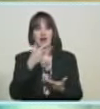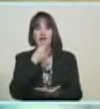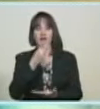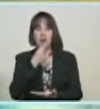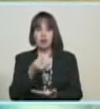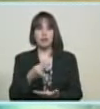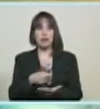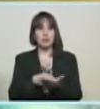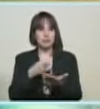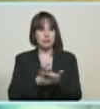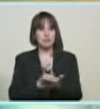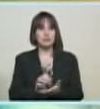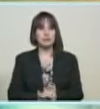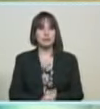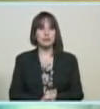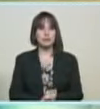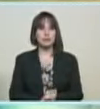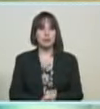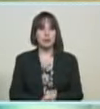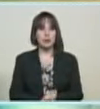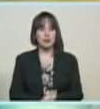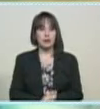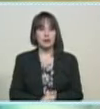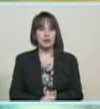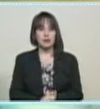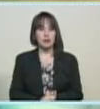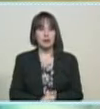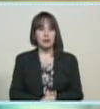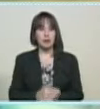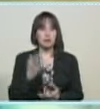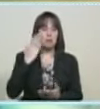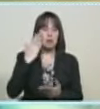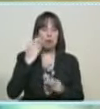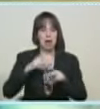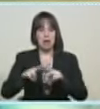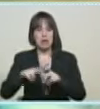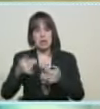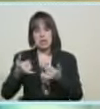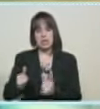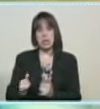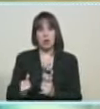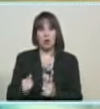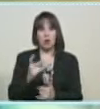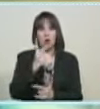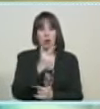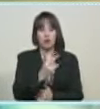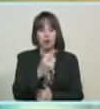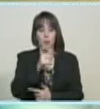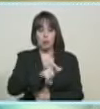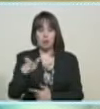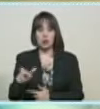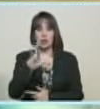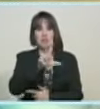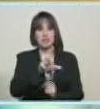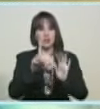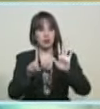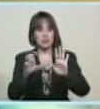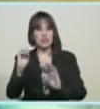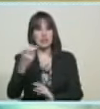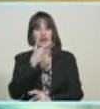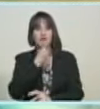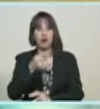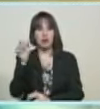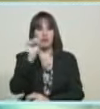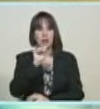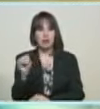integrantes una madre y su niño chiquito recibe su bono de suicidio de 360 bolívares